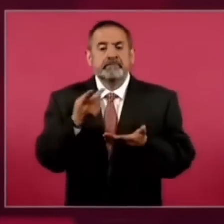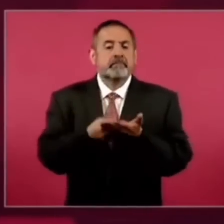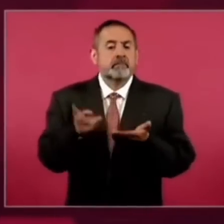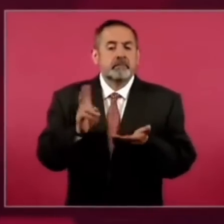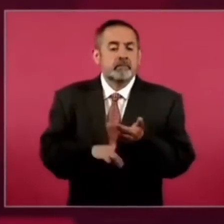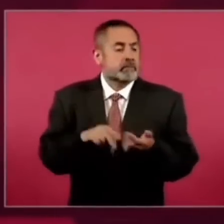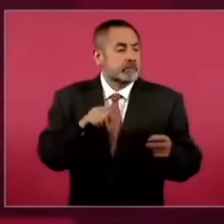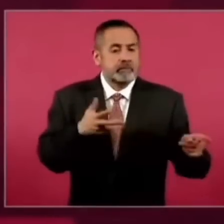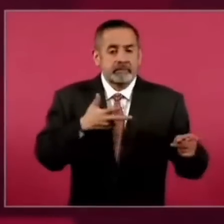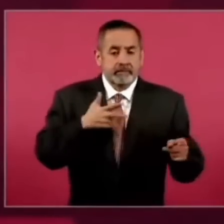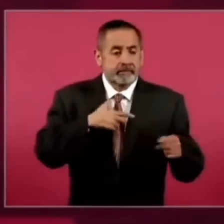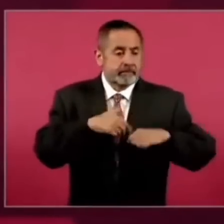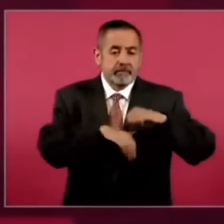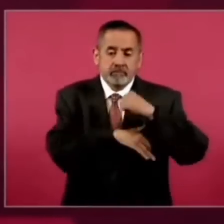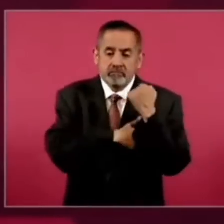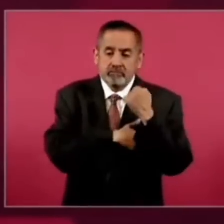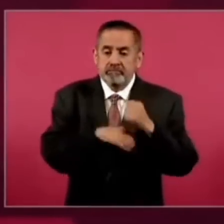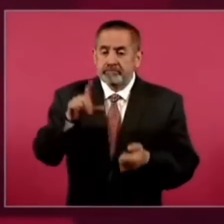tienen 20,000.